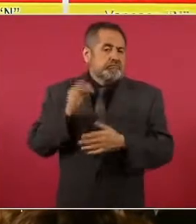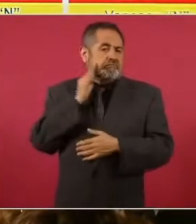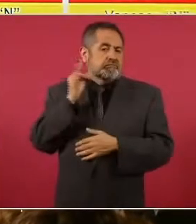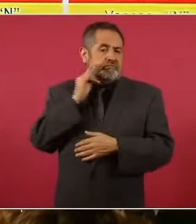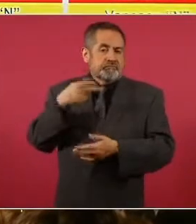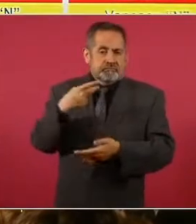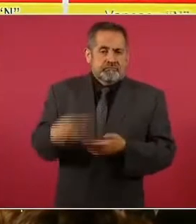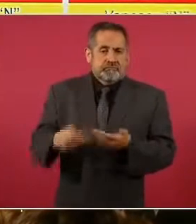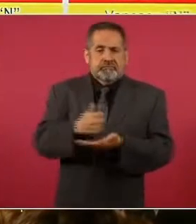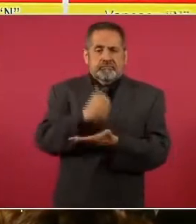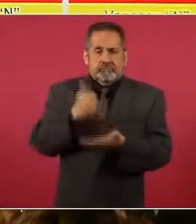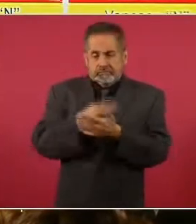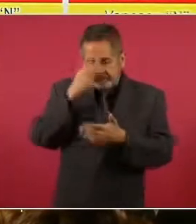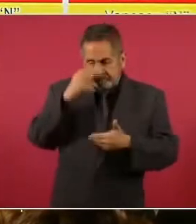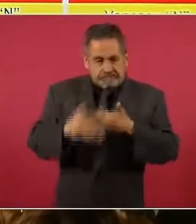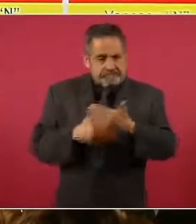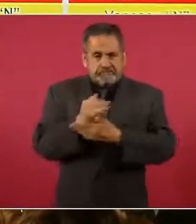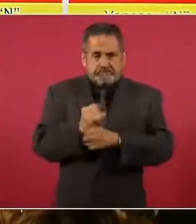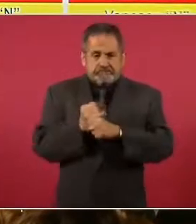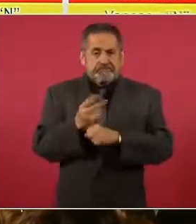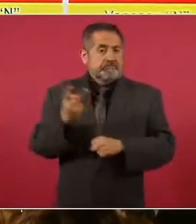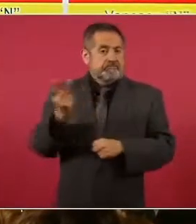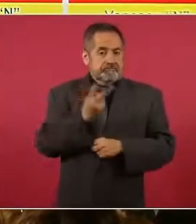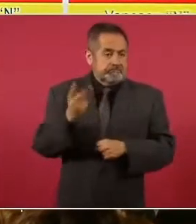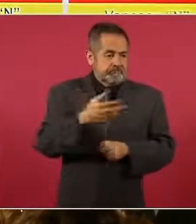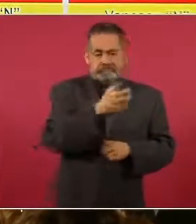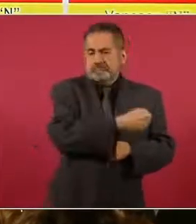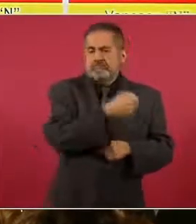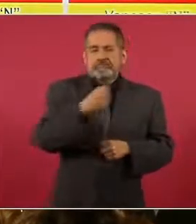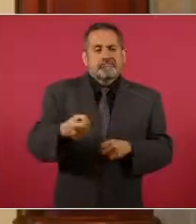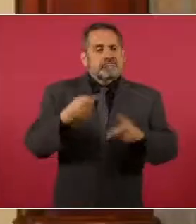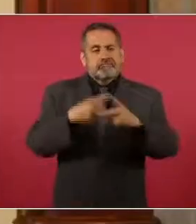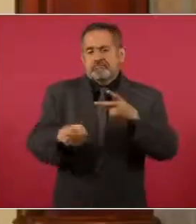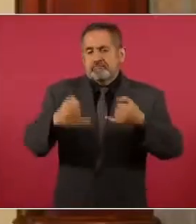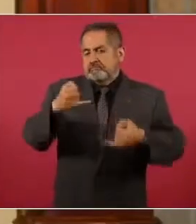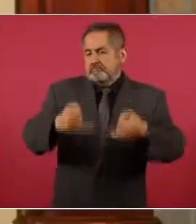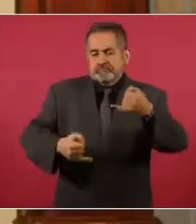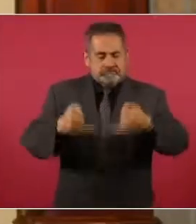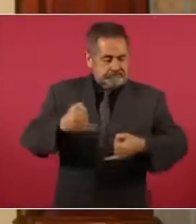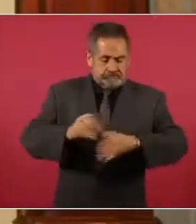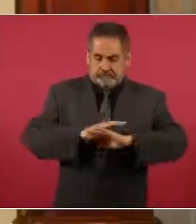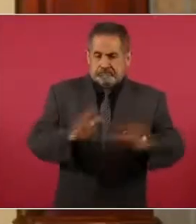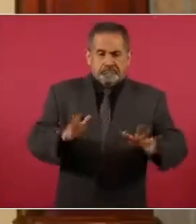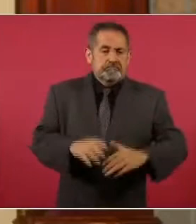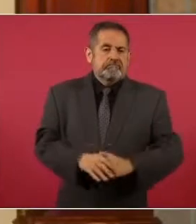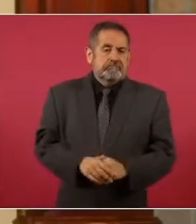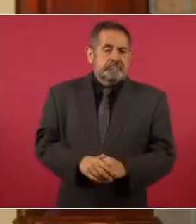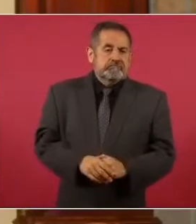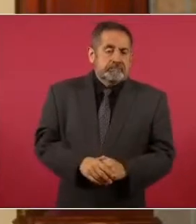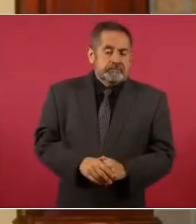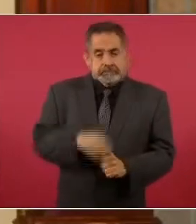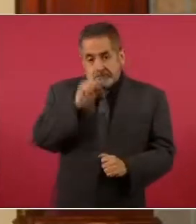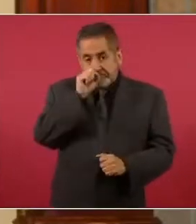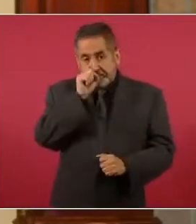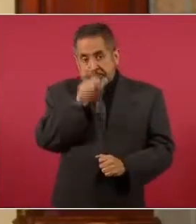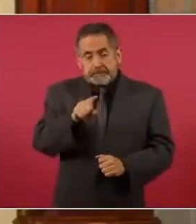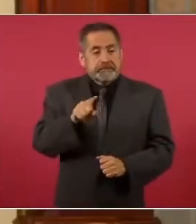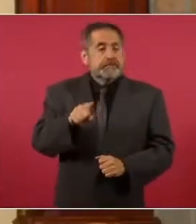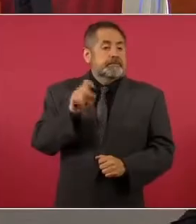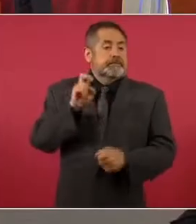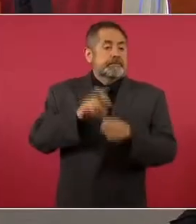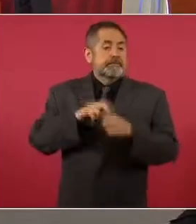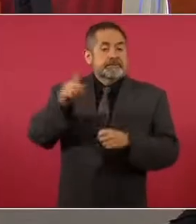de la Ciudad de México. Ambos ya están vinculados a proceso penal. Siguiente. También informar en el caso de